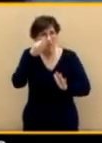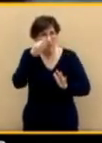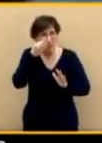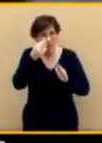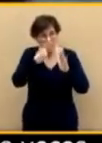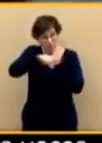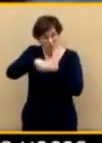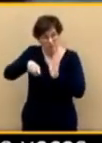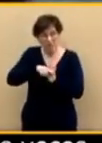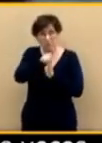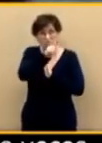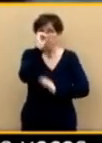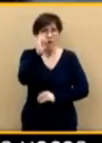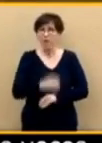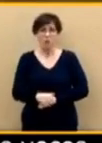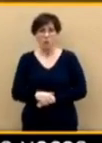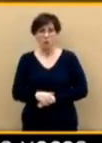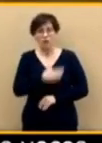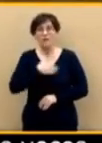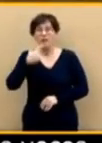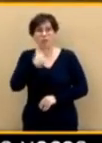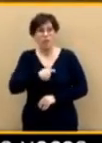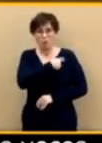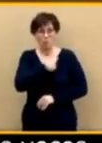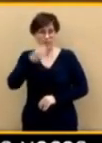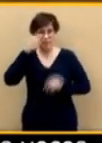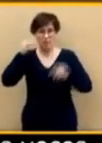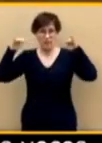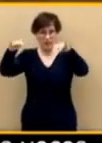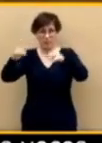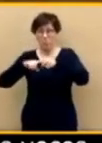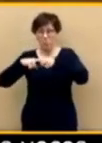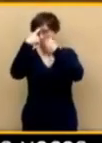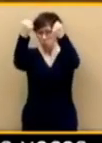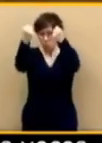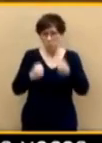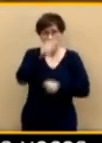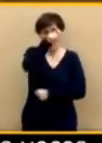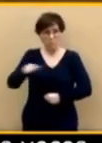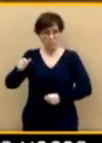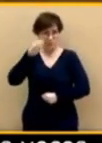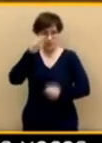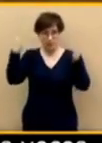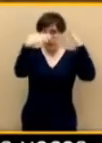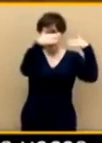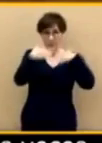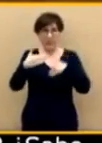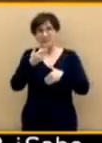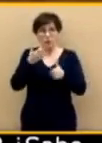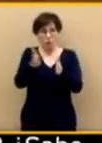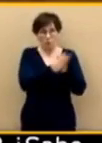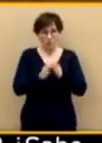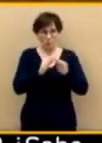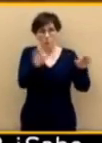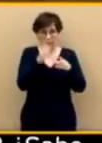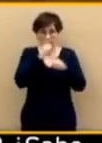0. Otro comité fantasma lleno de pseudoexpertos, eruditos imaginarios y compañeros de partido. Y eso que en su agenda cabe realmente